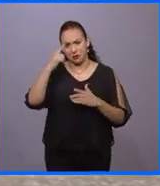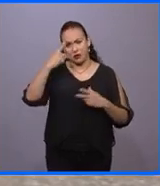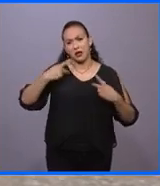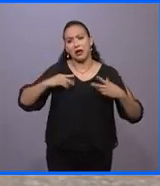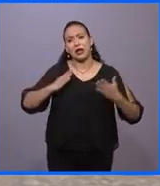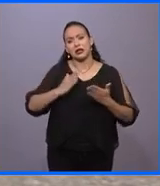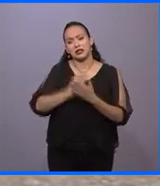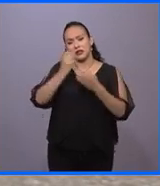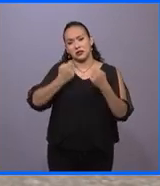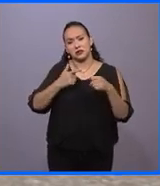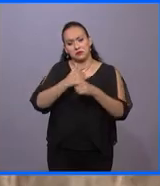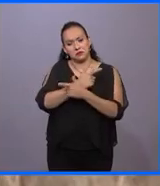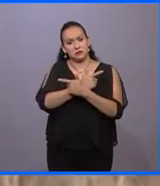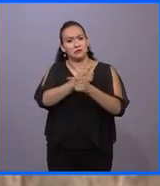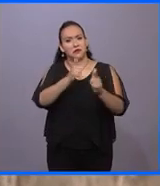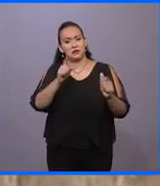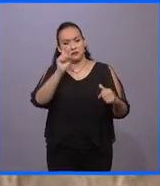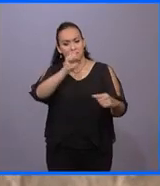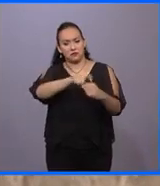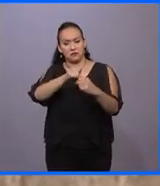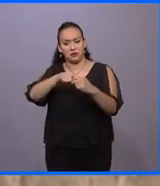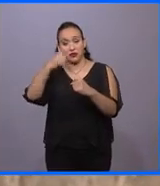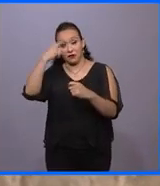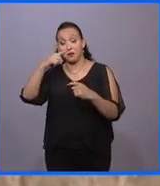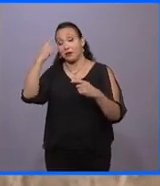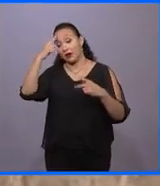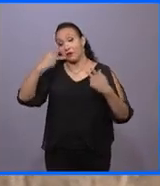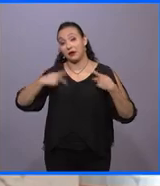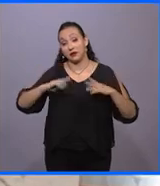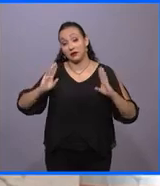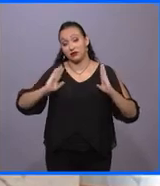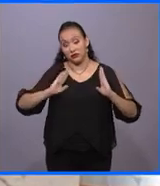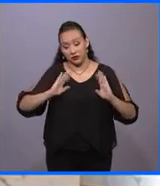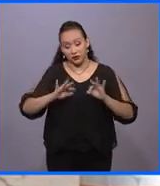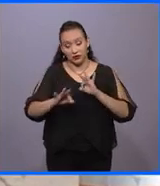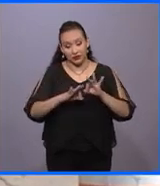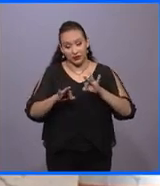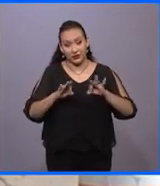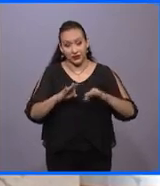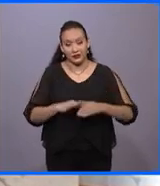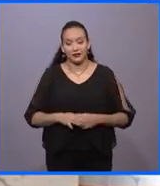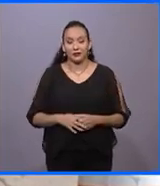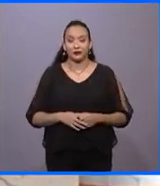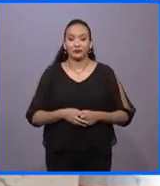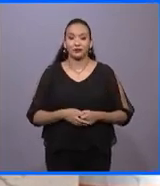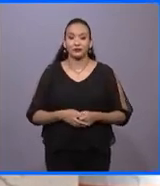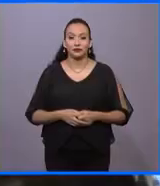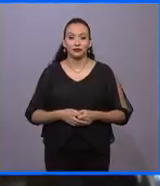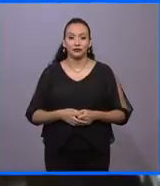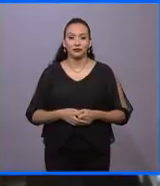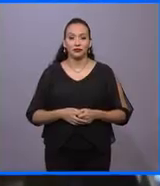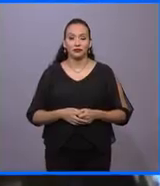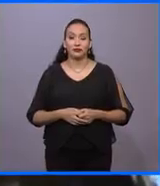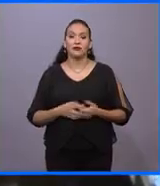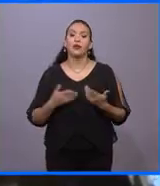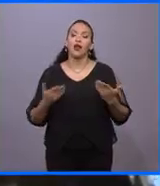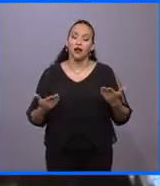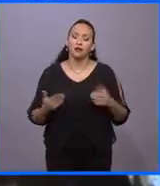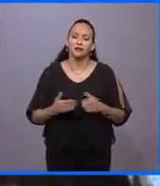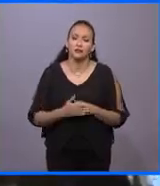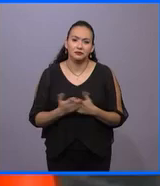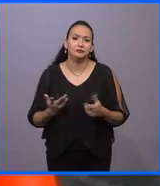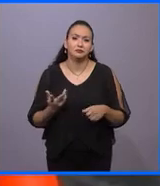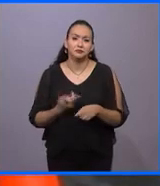de seguridad social para los diversos sectores de personas que se desprenden del mencionado artículo. En